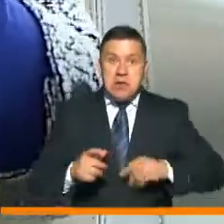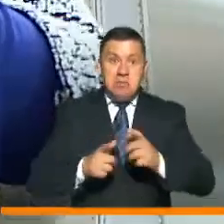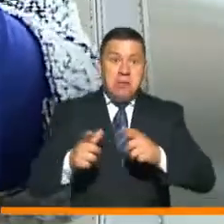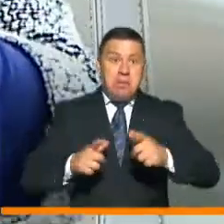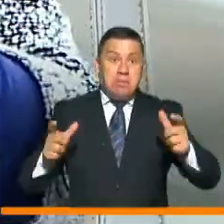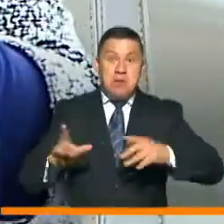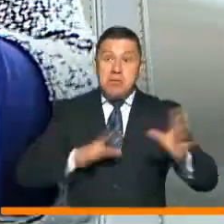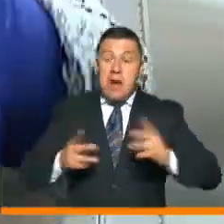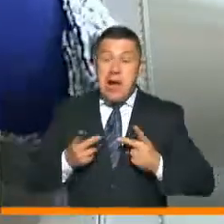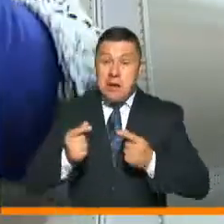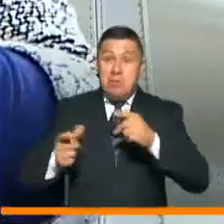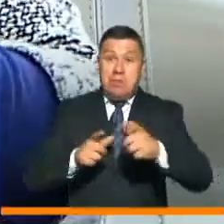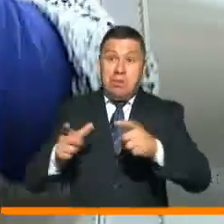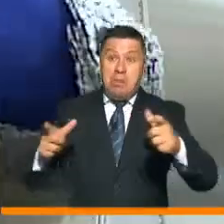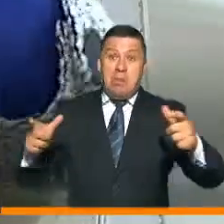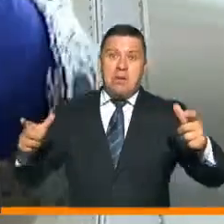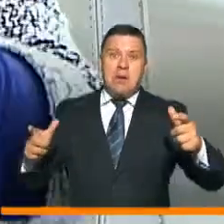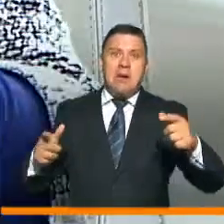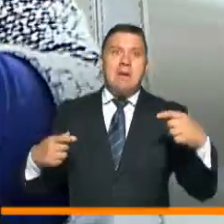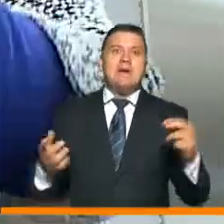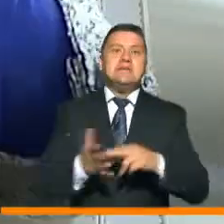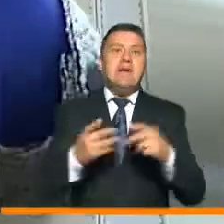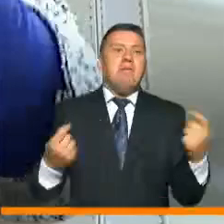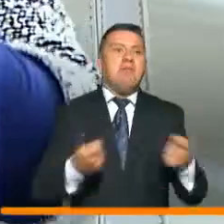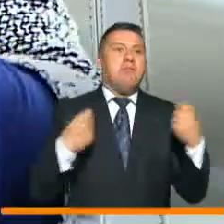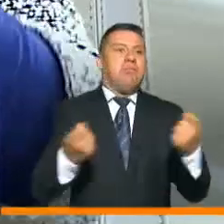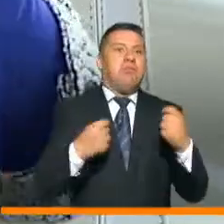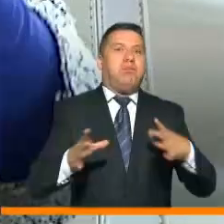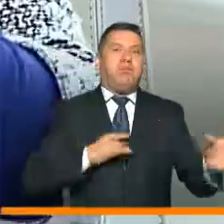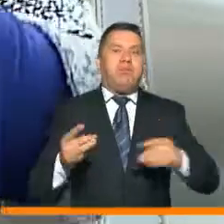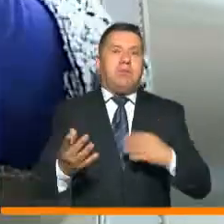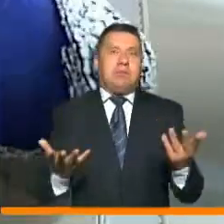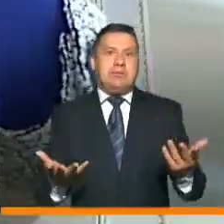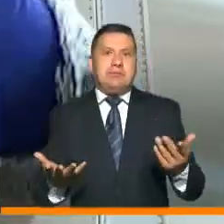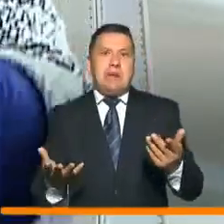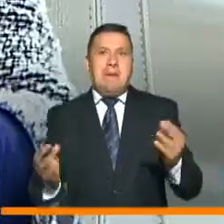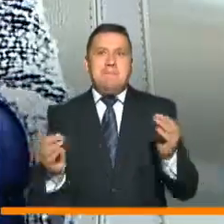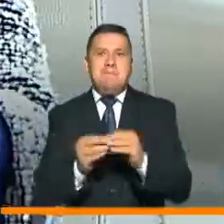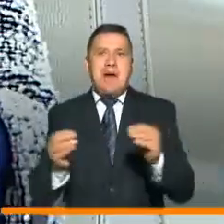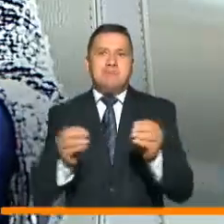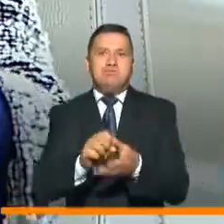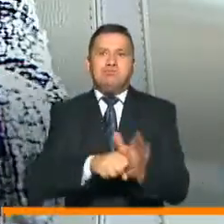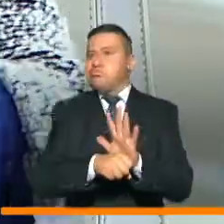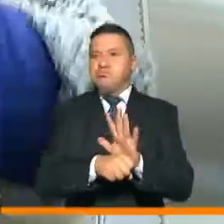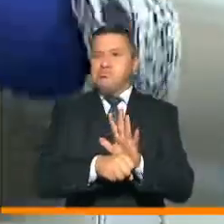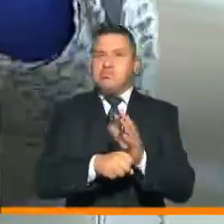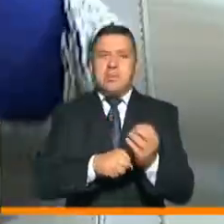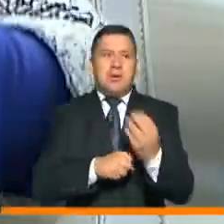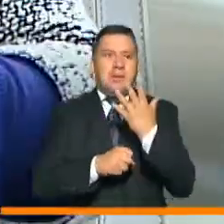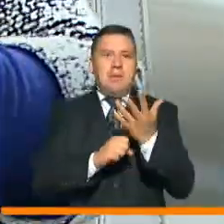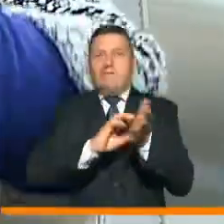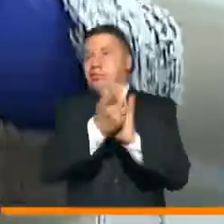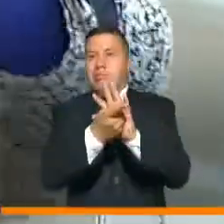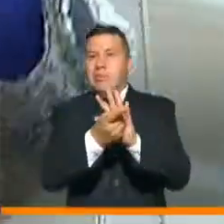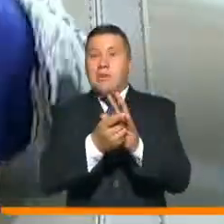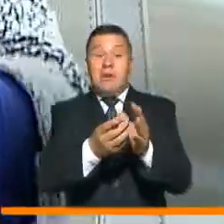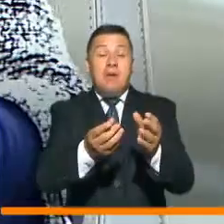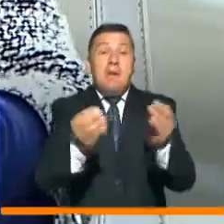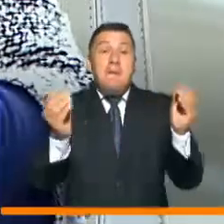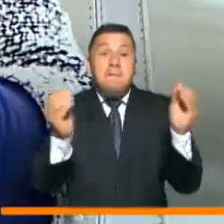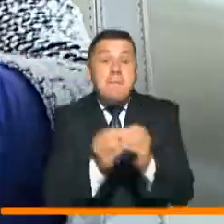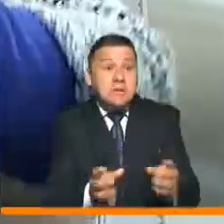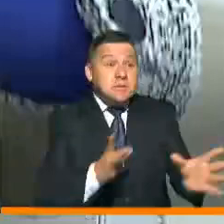sigue acelerada, pues eso propicia o facilita las condiciones para que haya más mutaciones. Más transmisión,